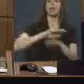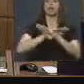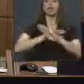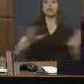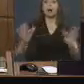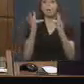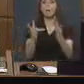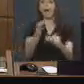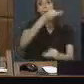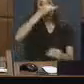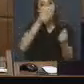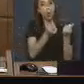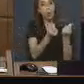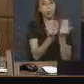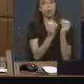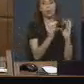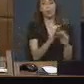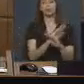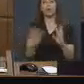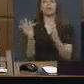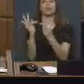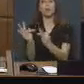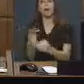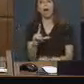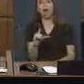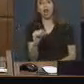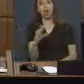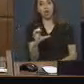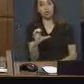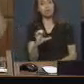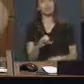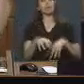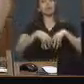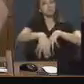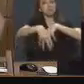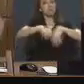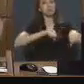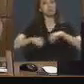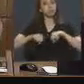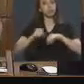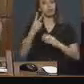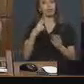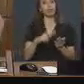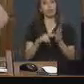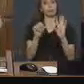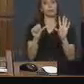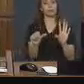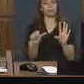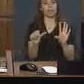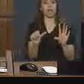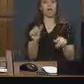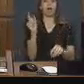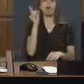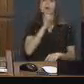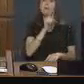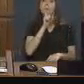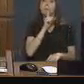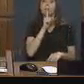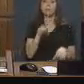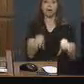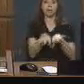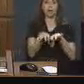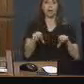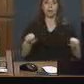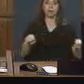con la educación y no a la LOSE. Fueron las movilizaciones del 2006, quizás las últimas que el Pacto Transversal